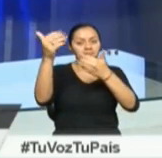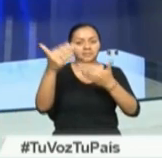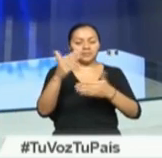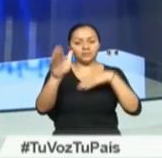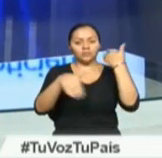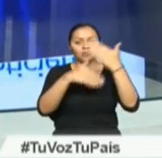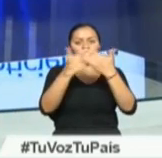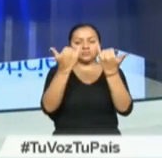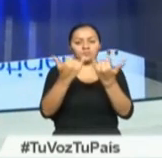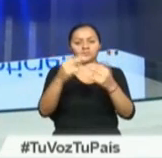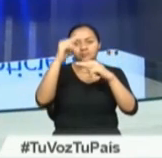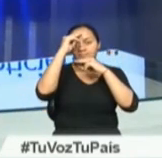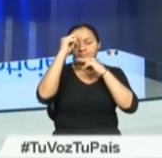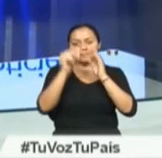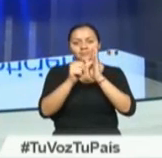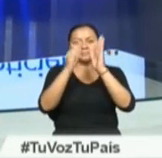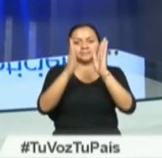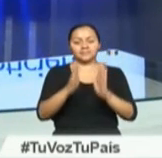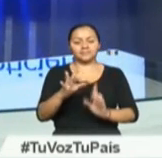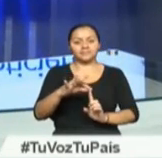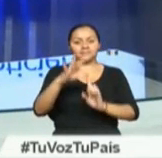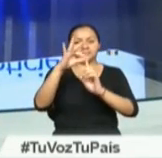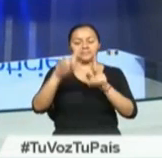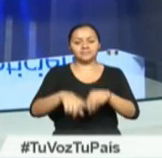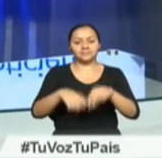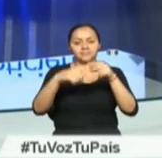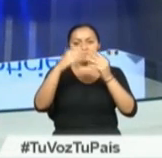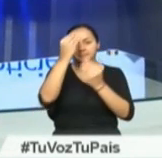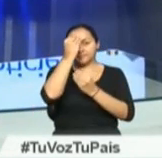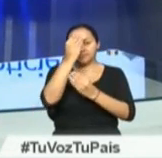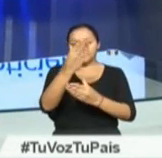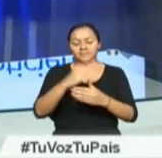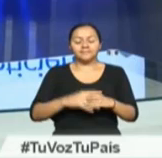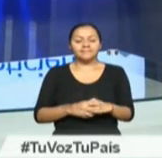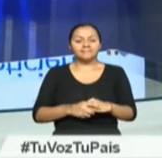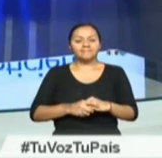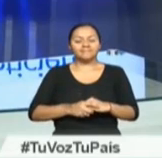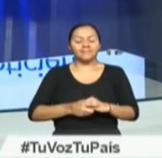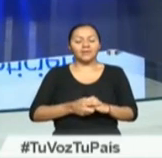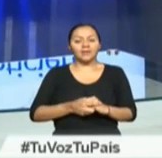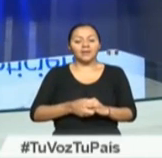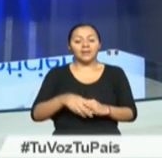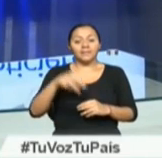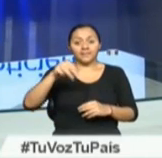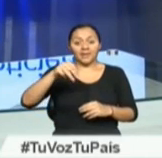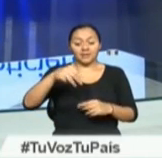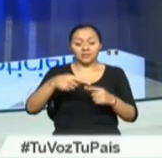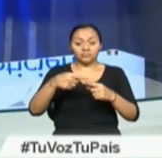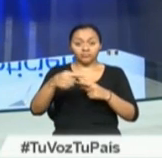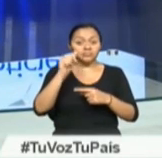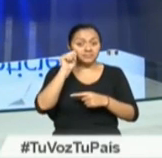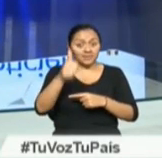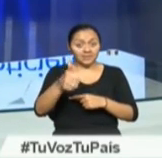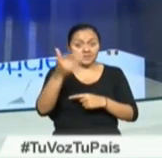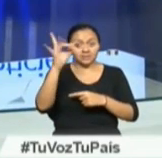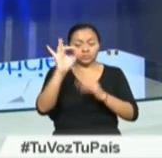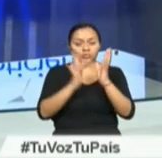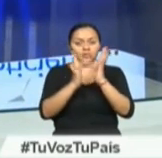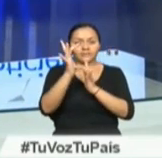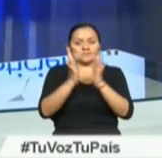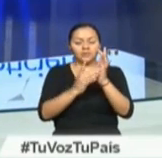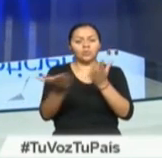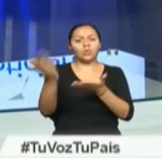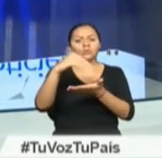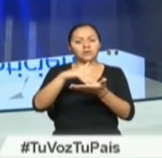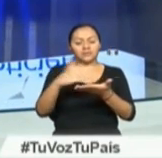todos a este su noticiero ciudadano, emisión estelar. Empecemos con la información. Este martes 18 de abril se realizará el reconteo de